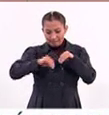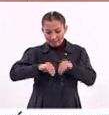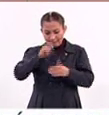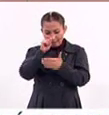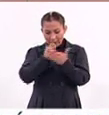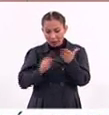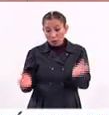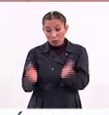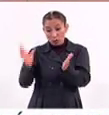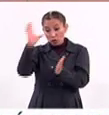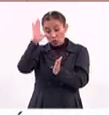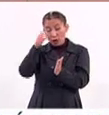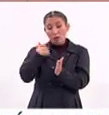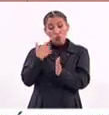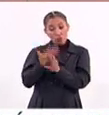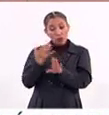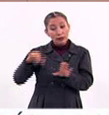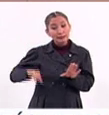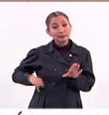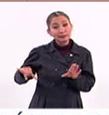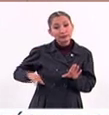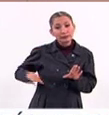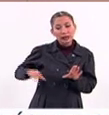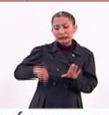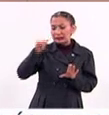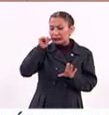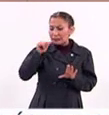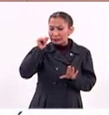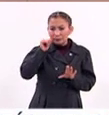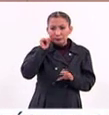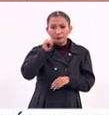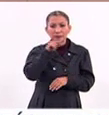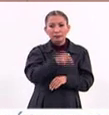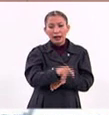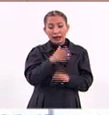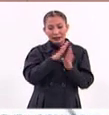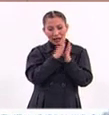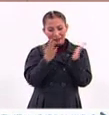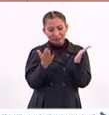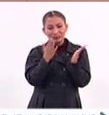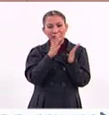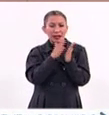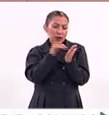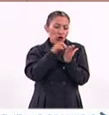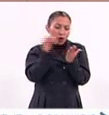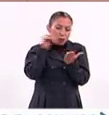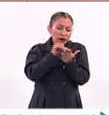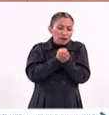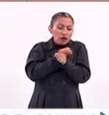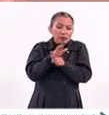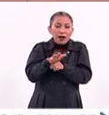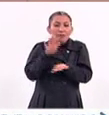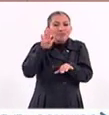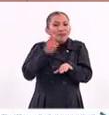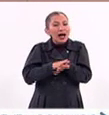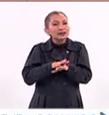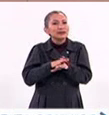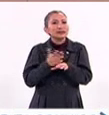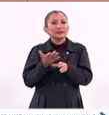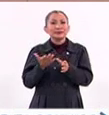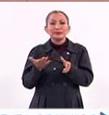pues promotora cultural y ha estado muy interesada en siempre tener con estas versiones pues esta información mucho